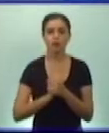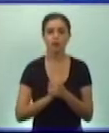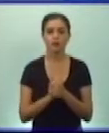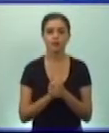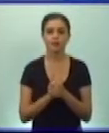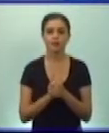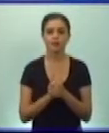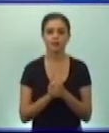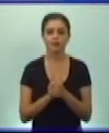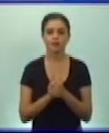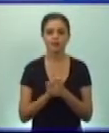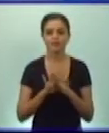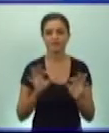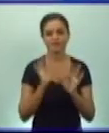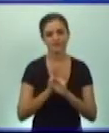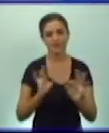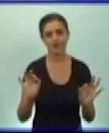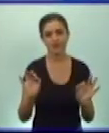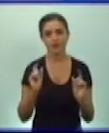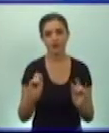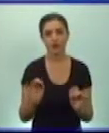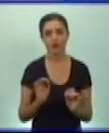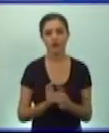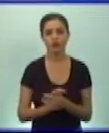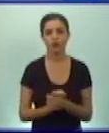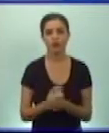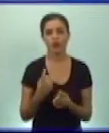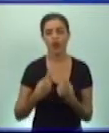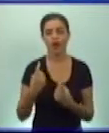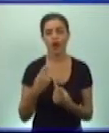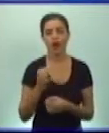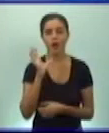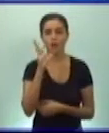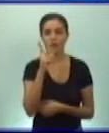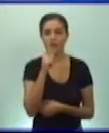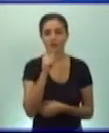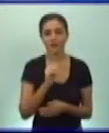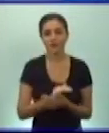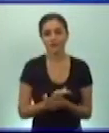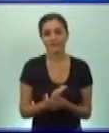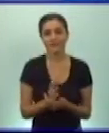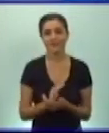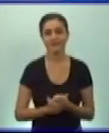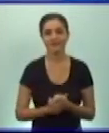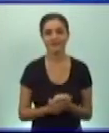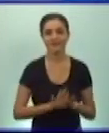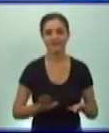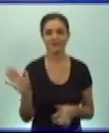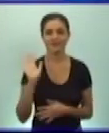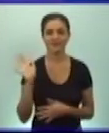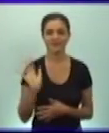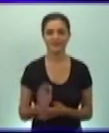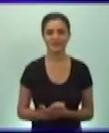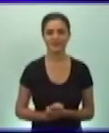Bueno, tan sencillo como esto, el halo es algo muy bonito y lo hemos disfrutado. Hasta la próxima.